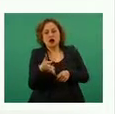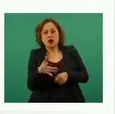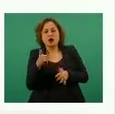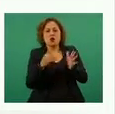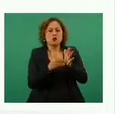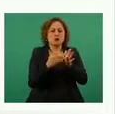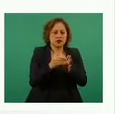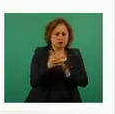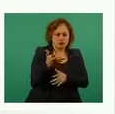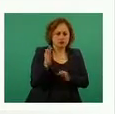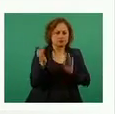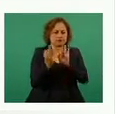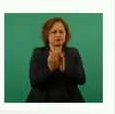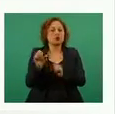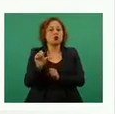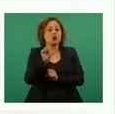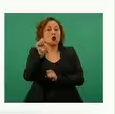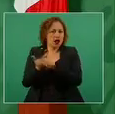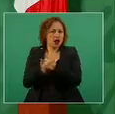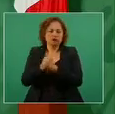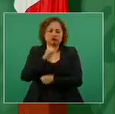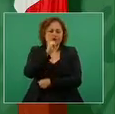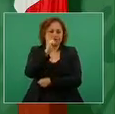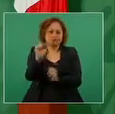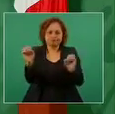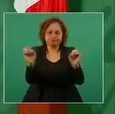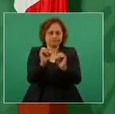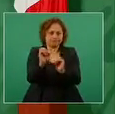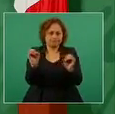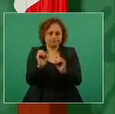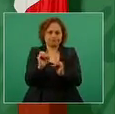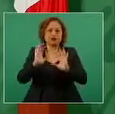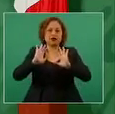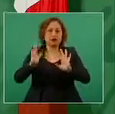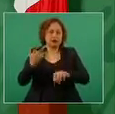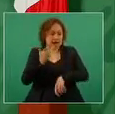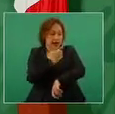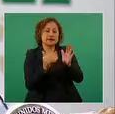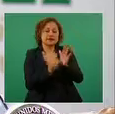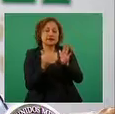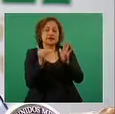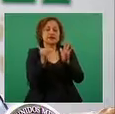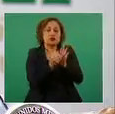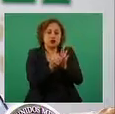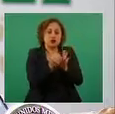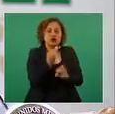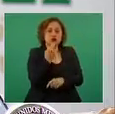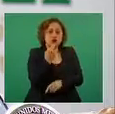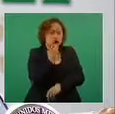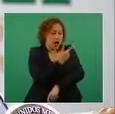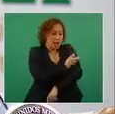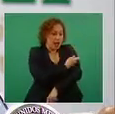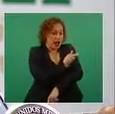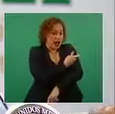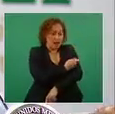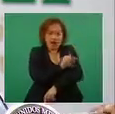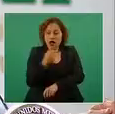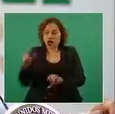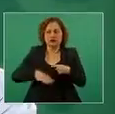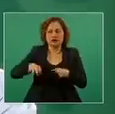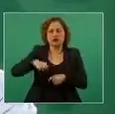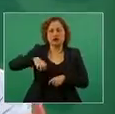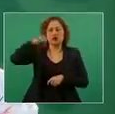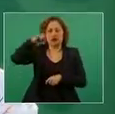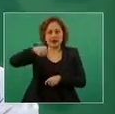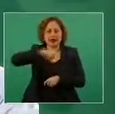segmentos de la población ya les aplicaron una dosis y hasta el esquema completo. Indicó que en el transcurso de esta